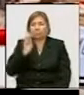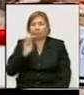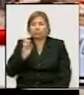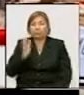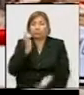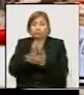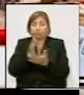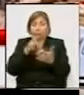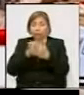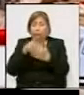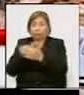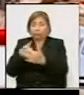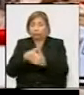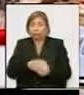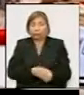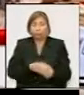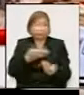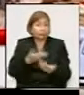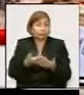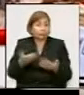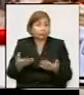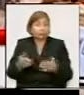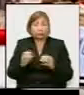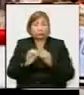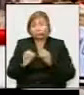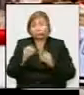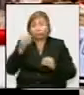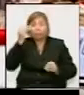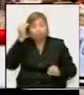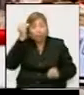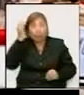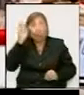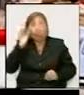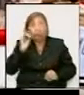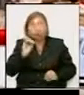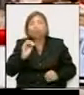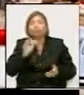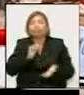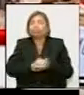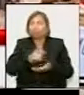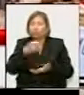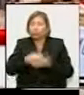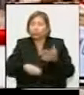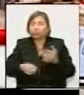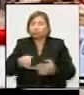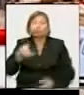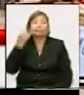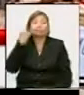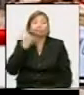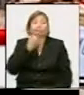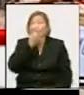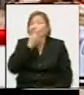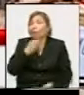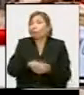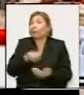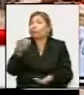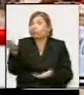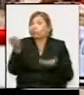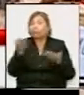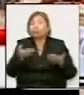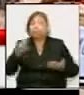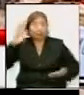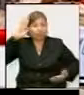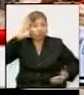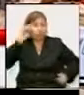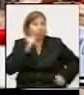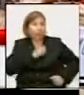desbloquear celulares. Un aparato sofisticado de inteligencia de una empresa consultora israelí que es lo típica cosa que tendría la policía, que